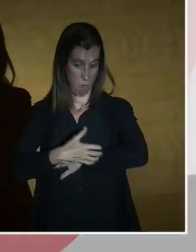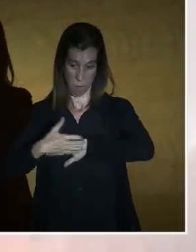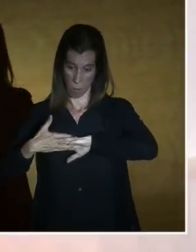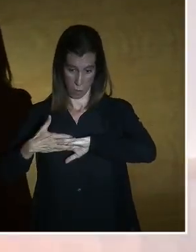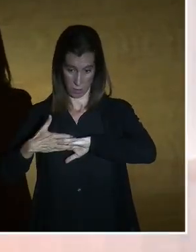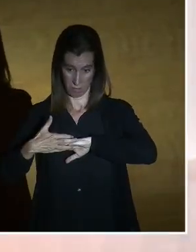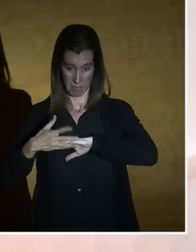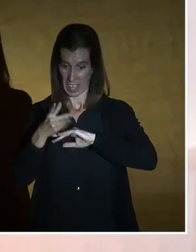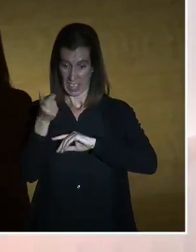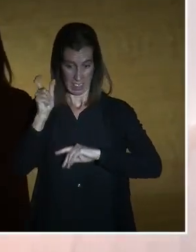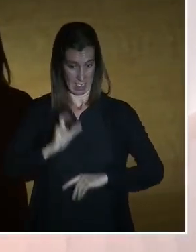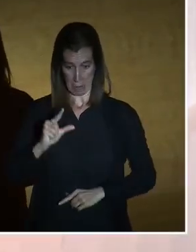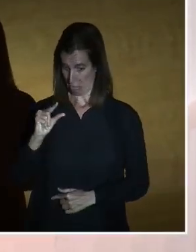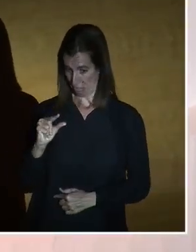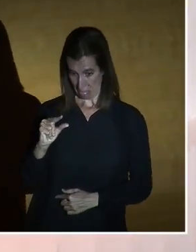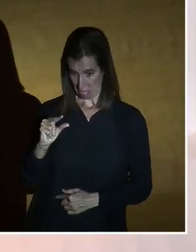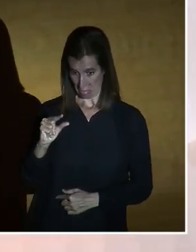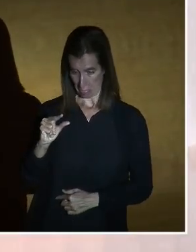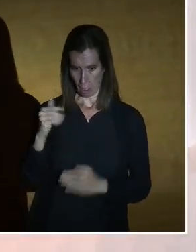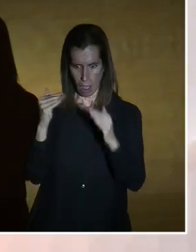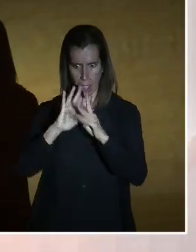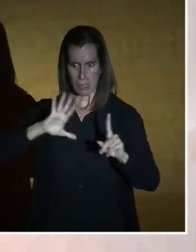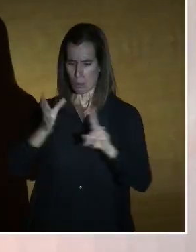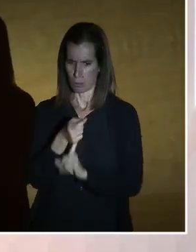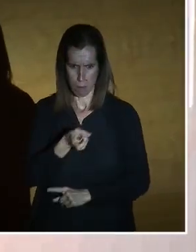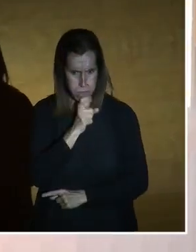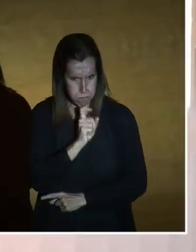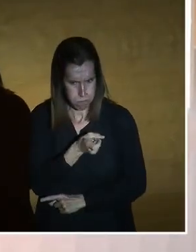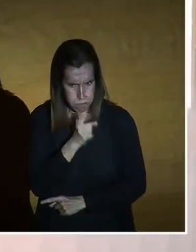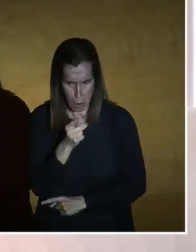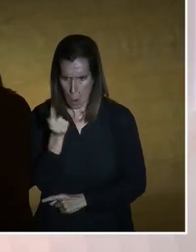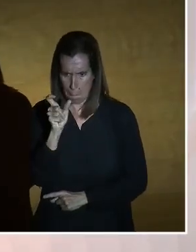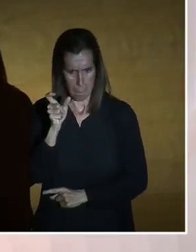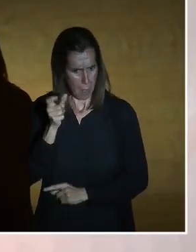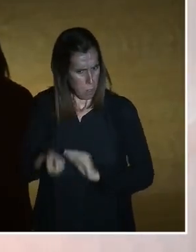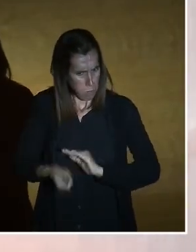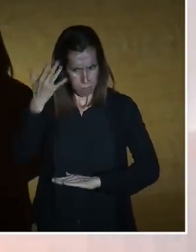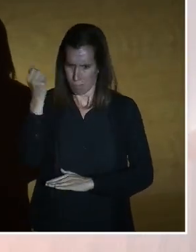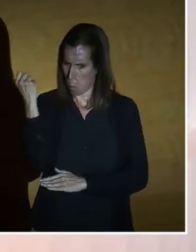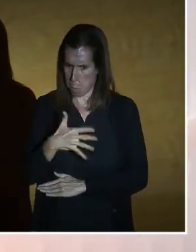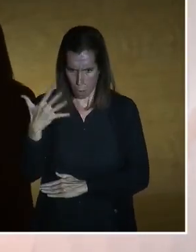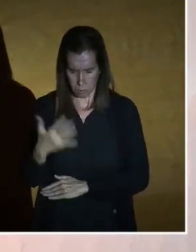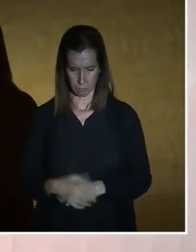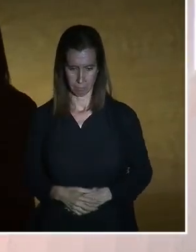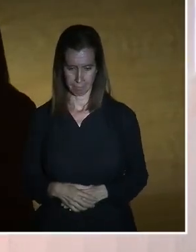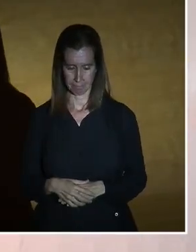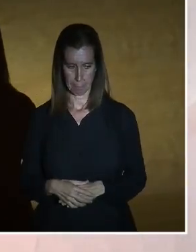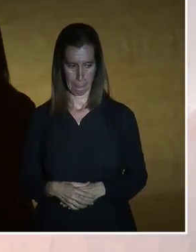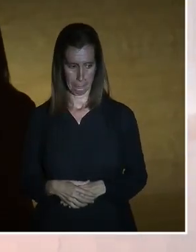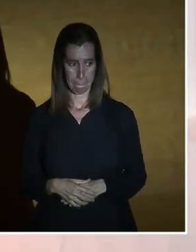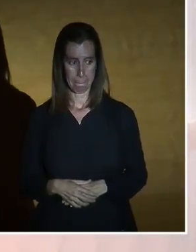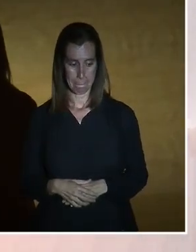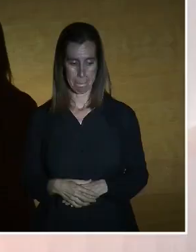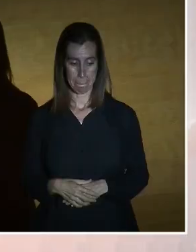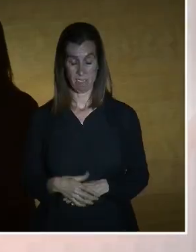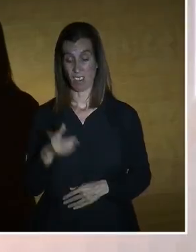Tienen peores salarios, es muy difícil encontrar casa, los precios se han disparado. Nos encontramos también